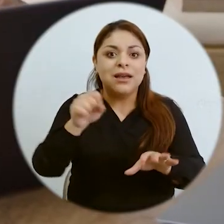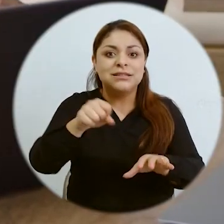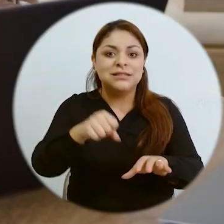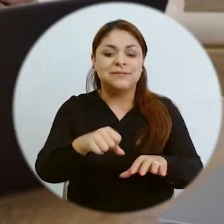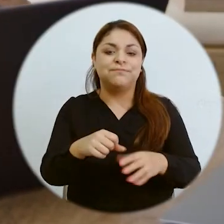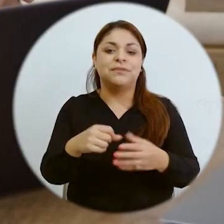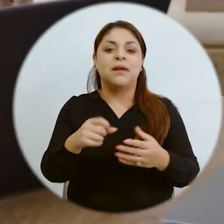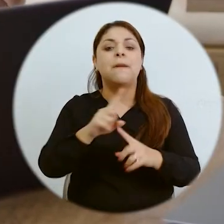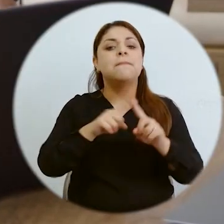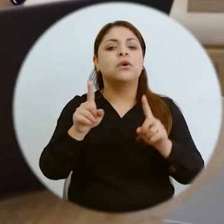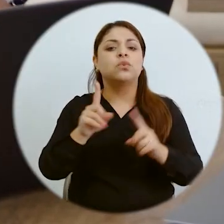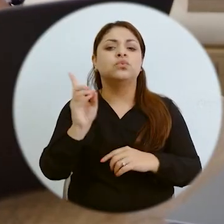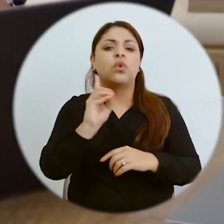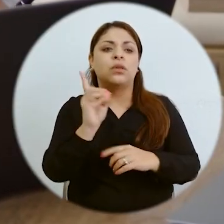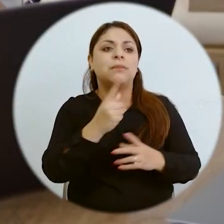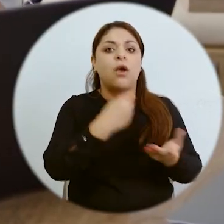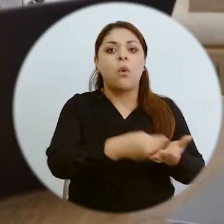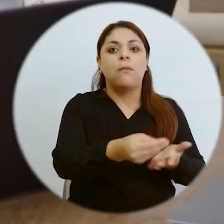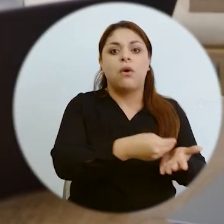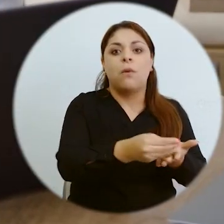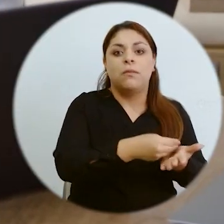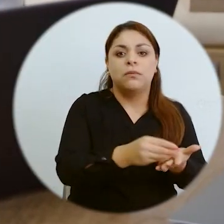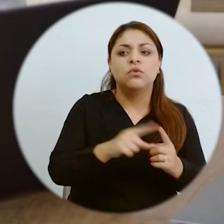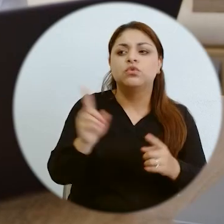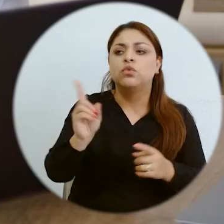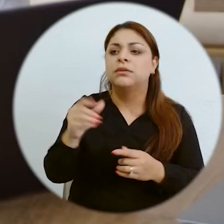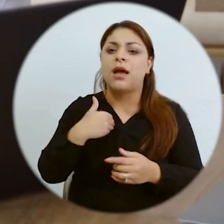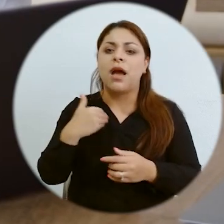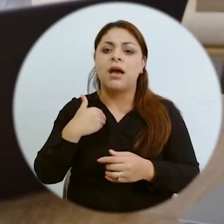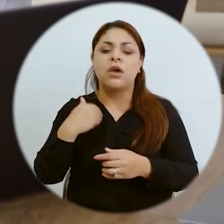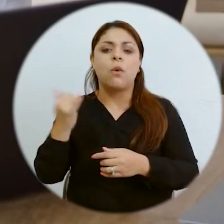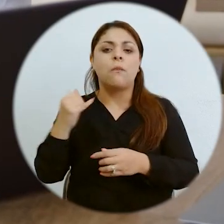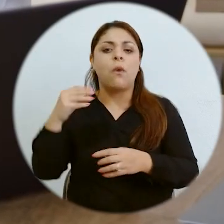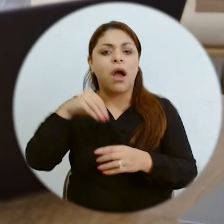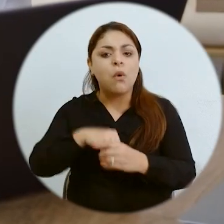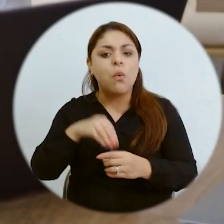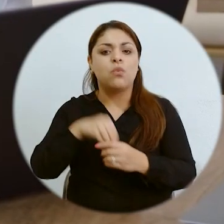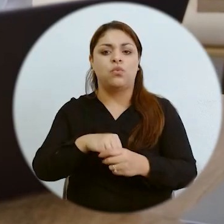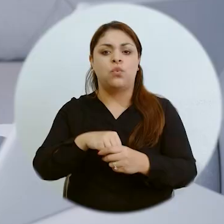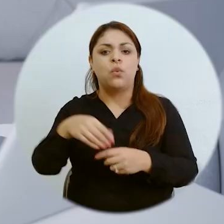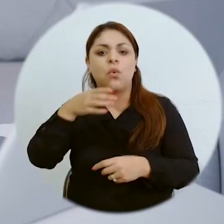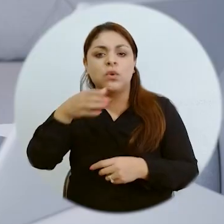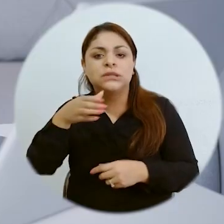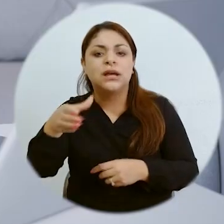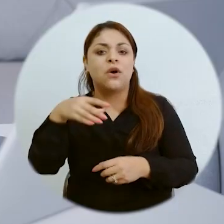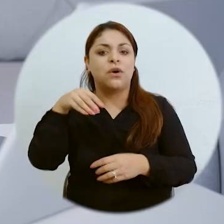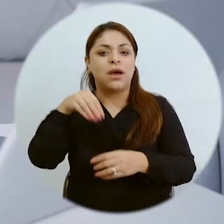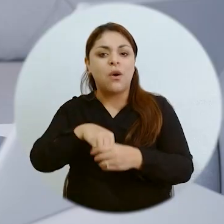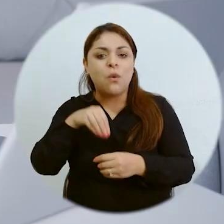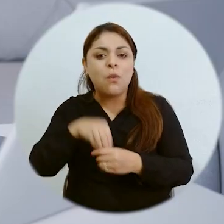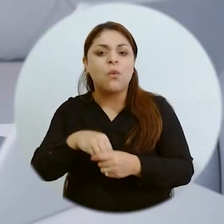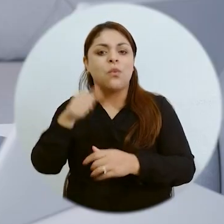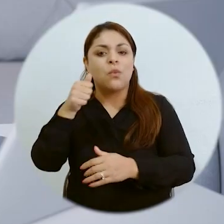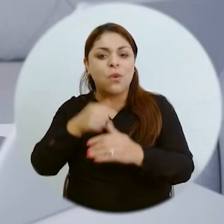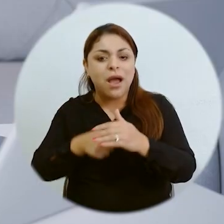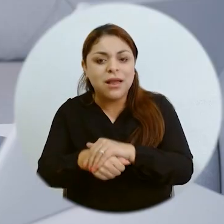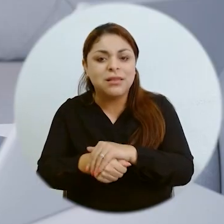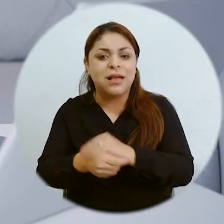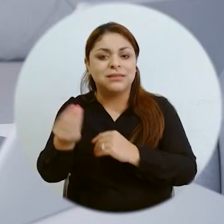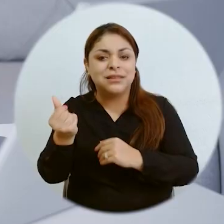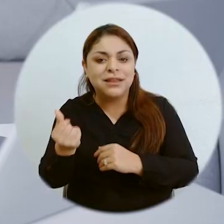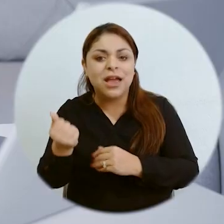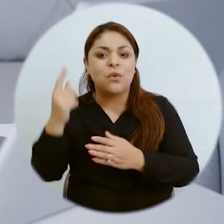programas para endeudar, pero cuando vemos una Expo Ahorro o un correo que me llegue, o esas pegatinas consejos que nos